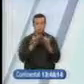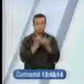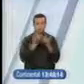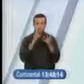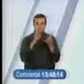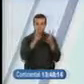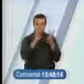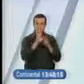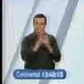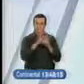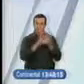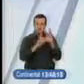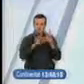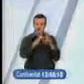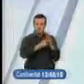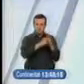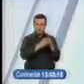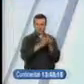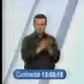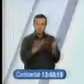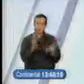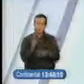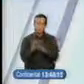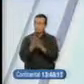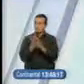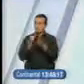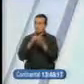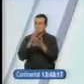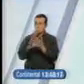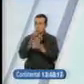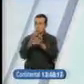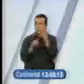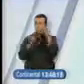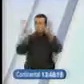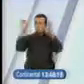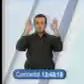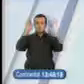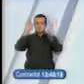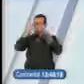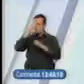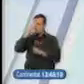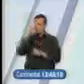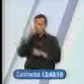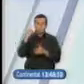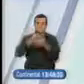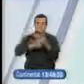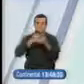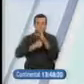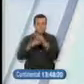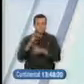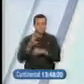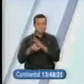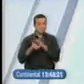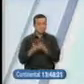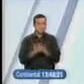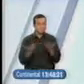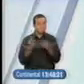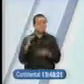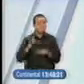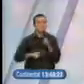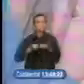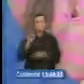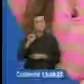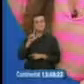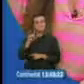lucha contra la corrupción presentó los mecanismos e implementación de estrategias por la transparencia y lucha contra la corrupción. Nuestro compañero